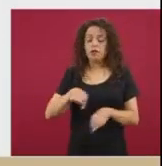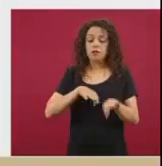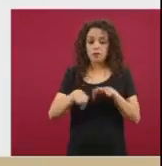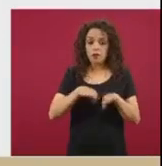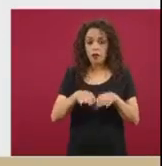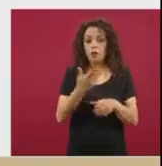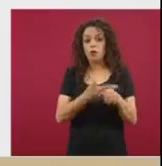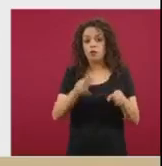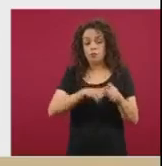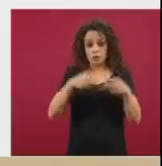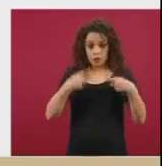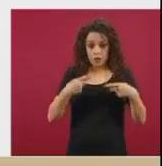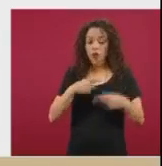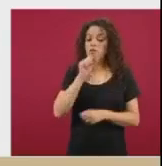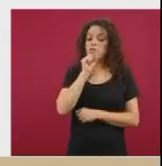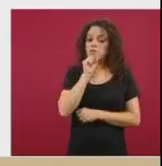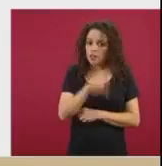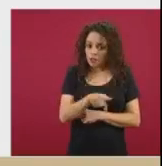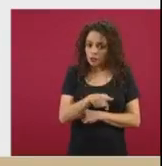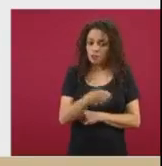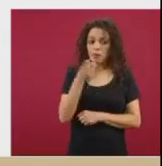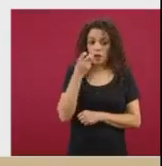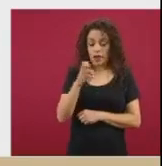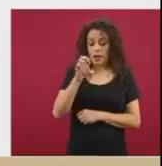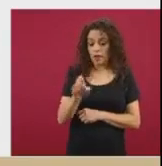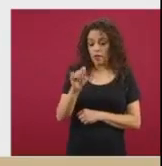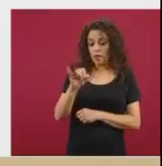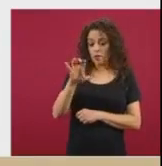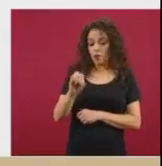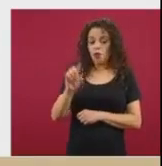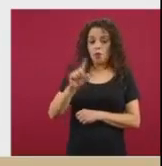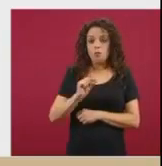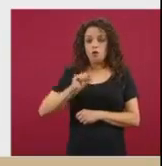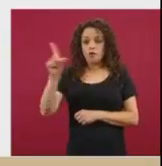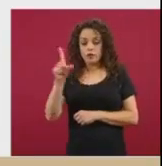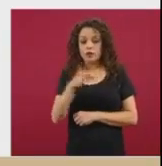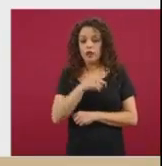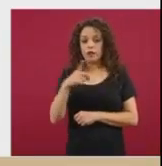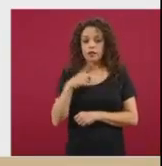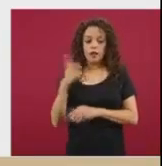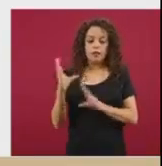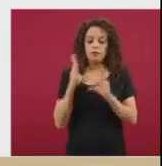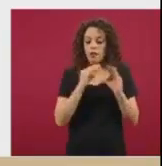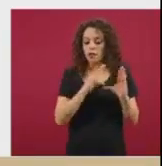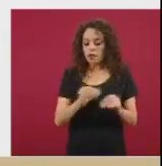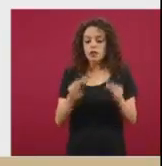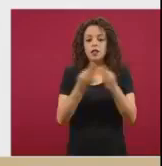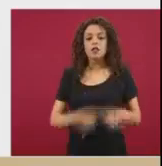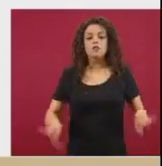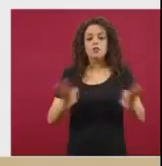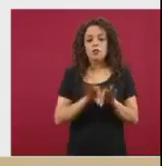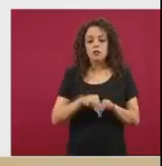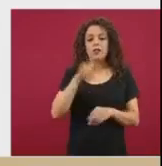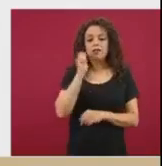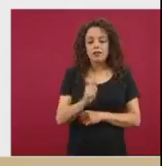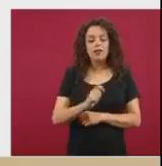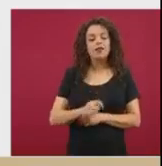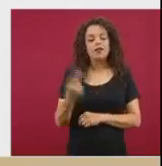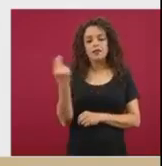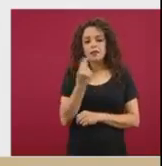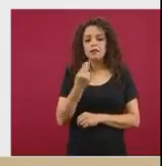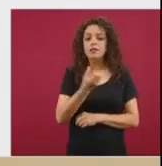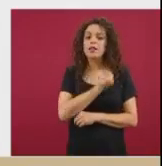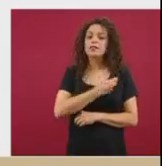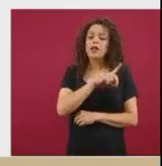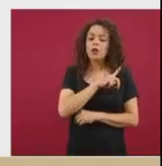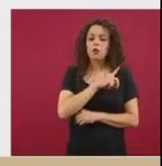tanto personal como profesional, debemos de abocarnos a tener salud en la población mexicana. Y básicamente, ¿qué es lo que